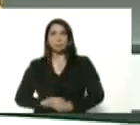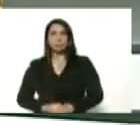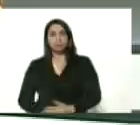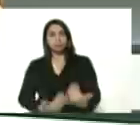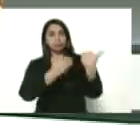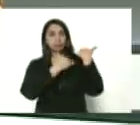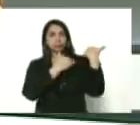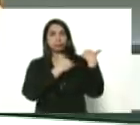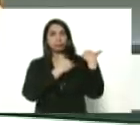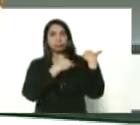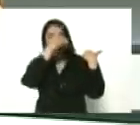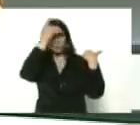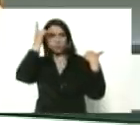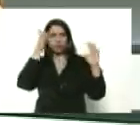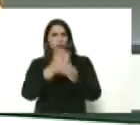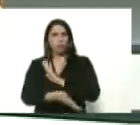Venezuela